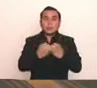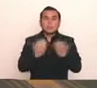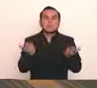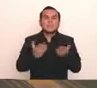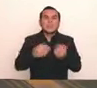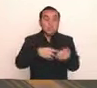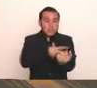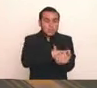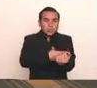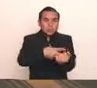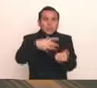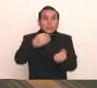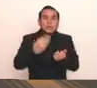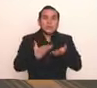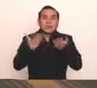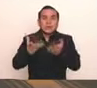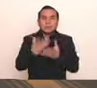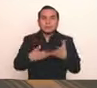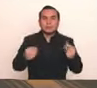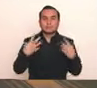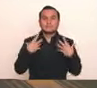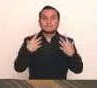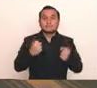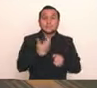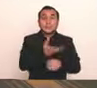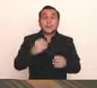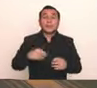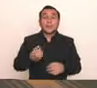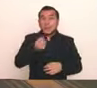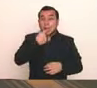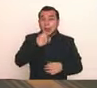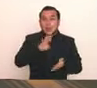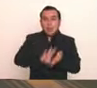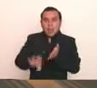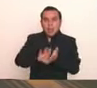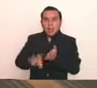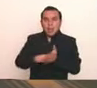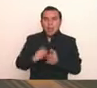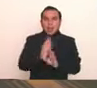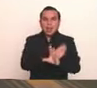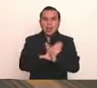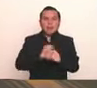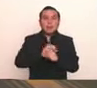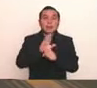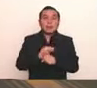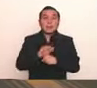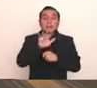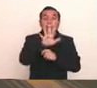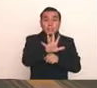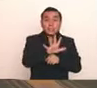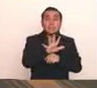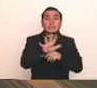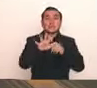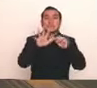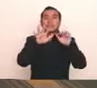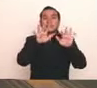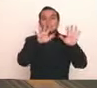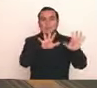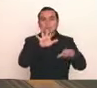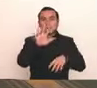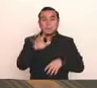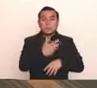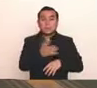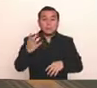con una inversión de 3.5 millones en medicina para la convivencia en invertir un total de casi 575 millones en el centro micinn y en